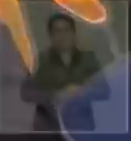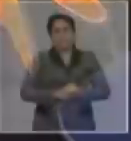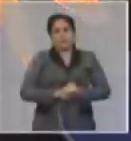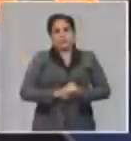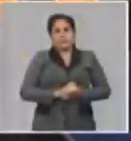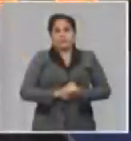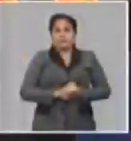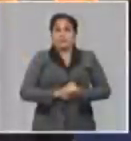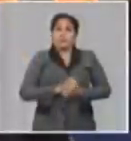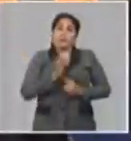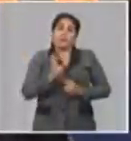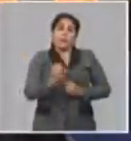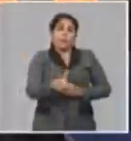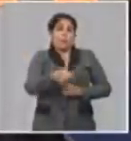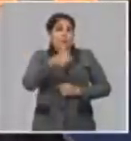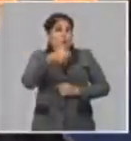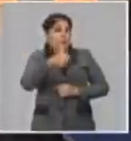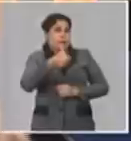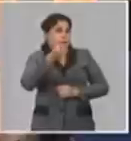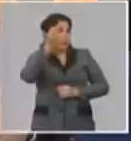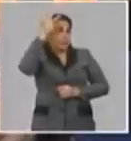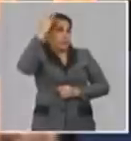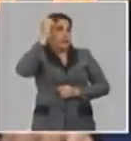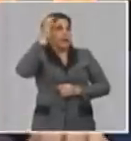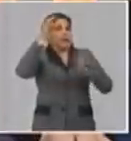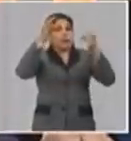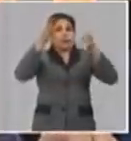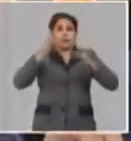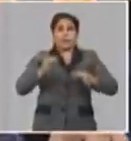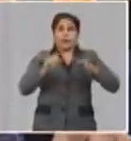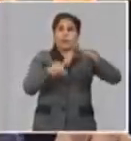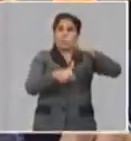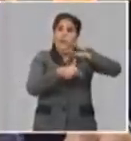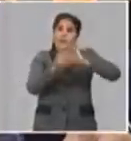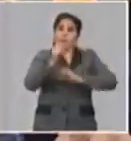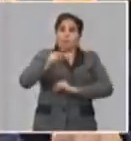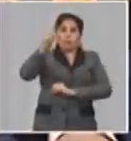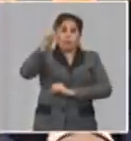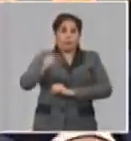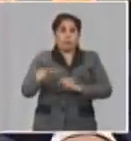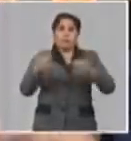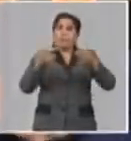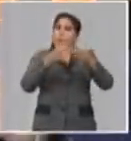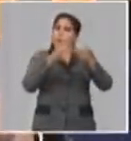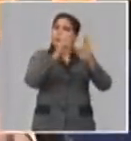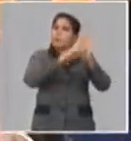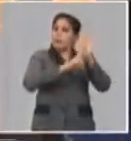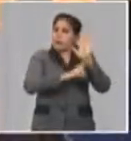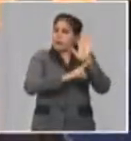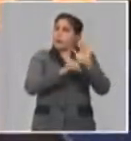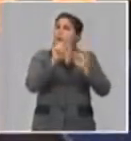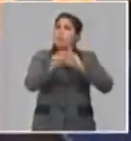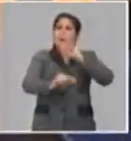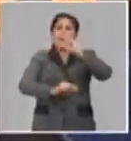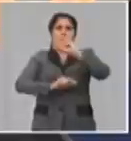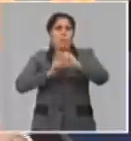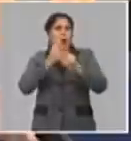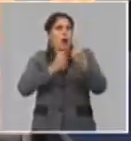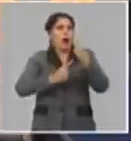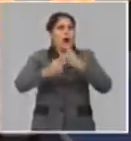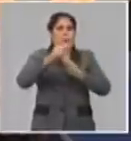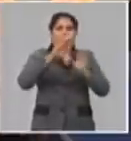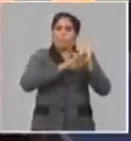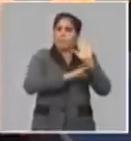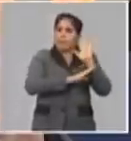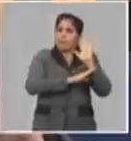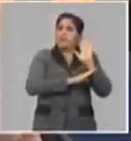Bueno, como lo exponía el presidente y lo ratificaba acá en esta Mesa Redonda el viceprimer ministro, hay un grupo de medidas que se irán implementando y que algunas tienen